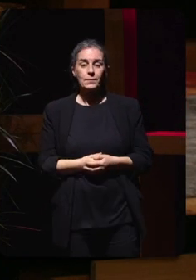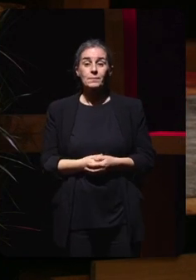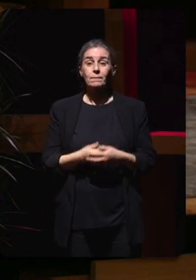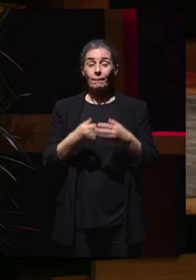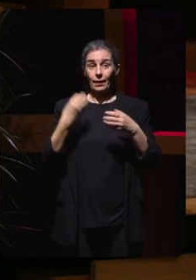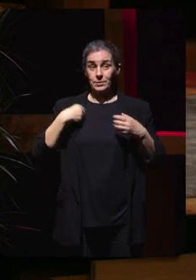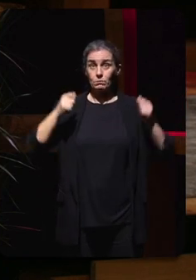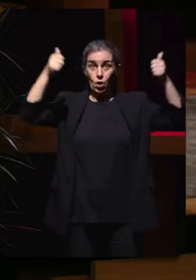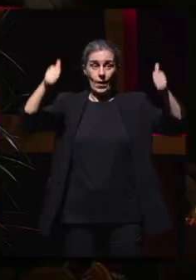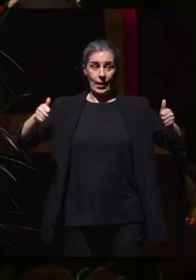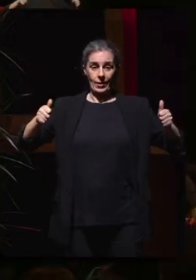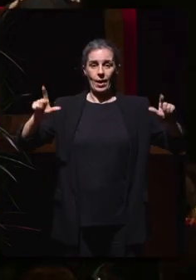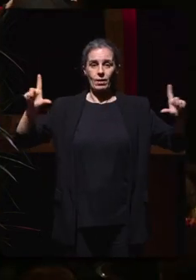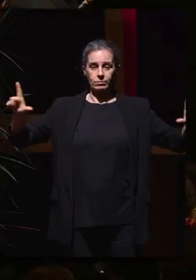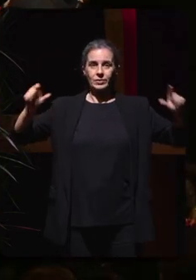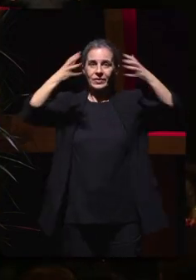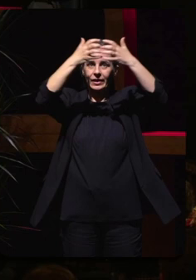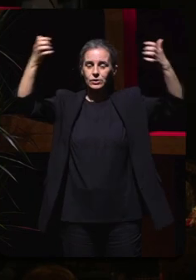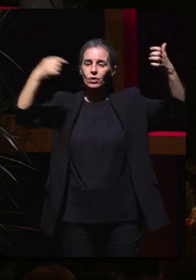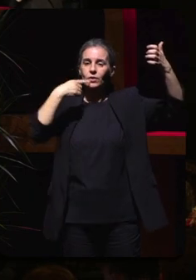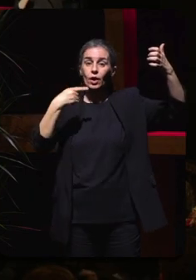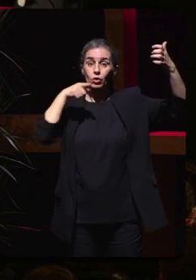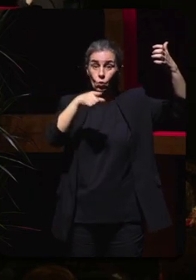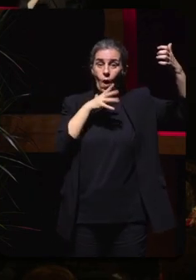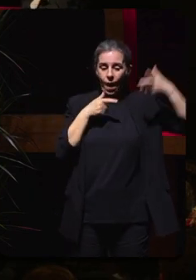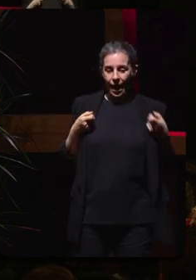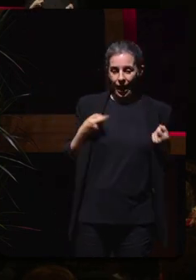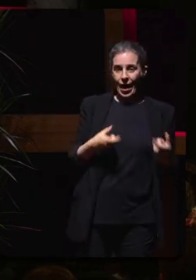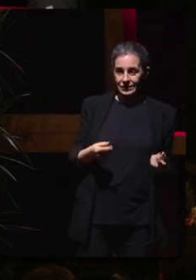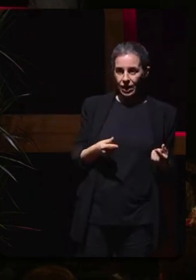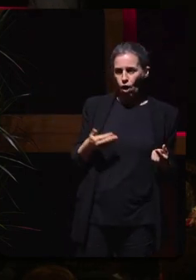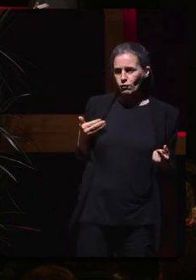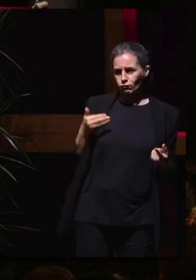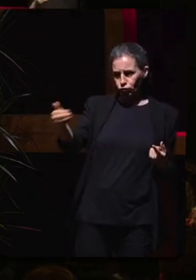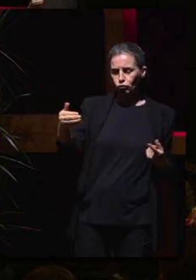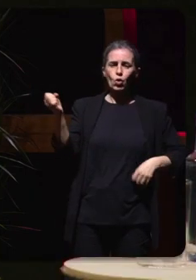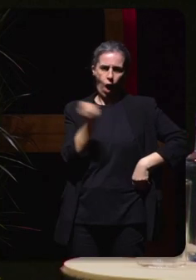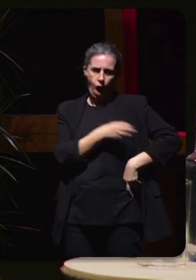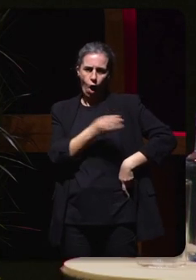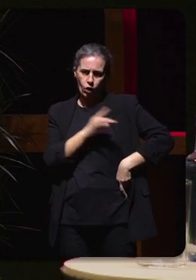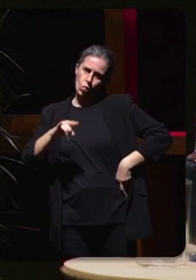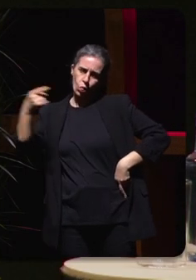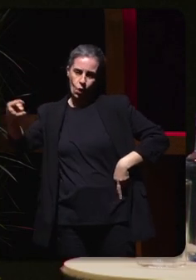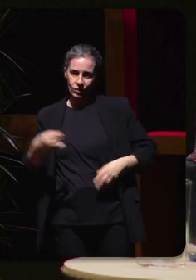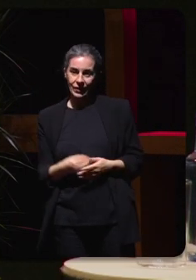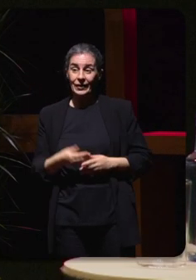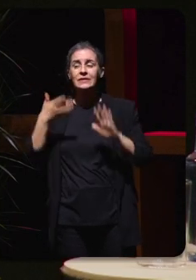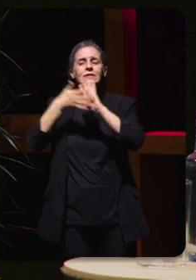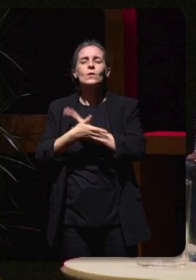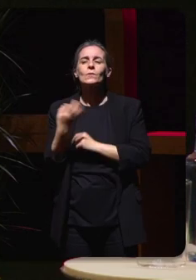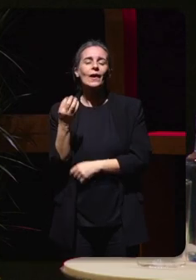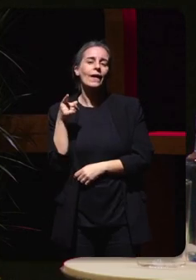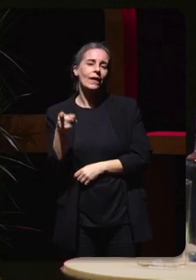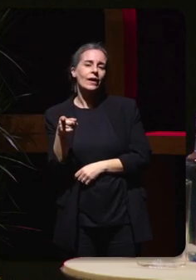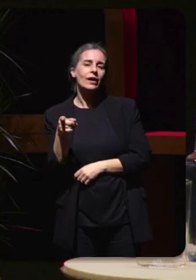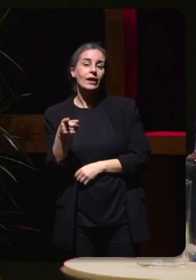cartel rezaba, lo que gaste ahora lo ahorrará con creces después. ¿Qué significaba eso?